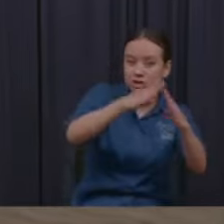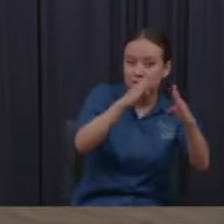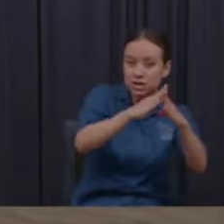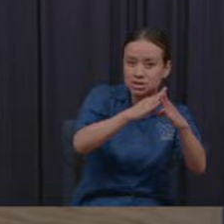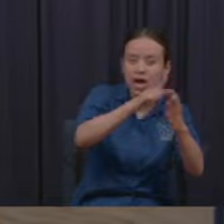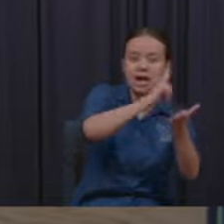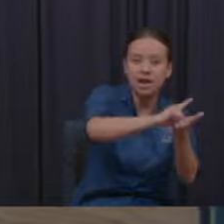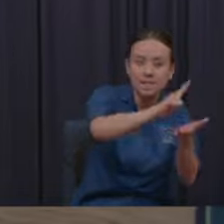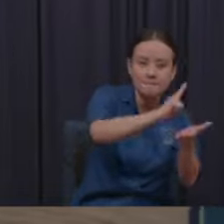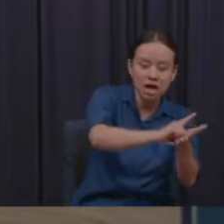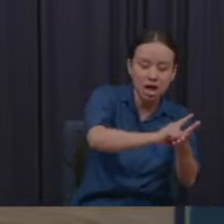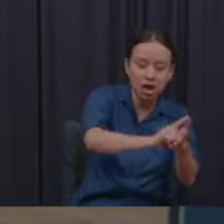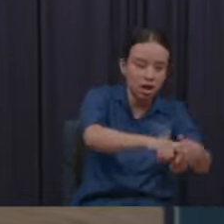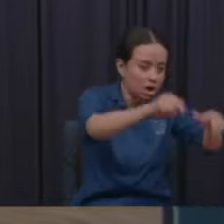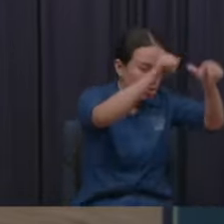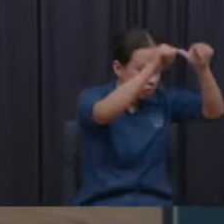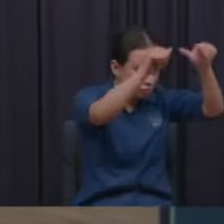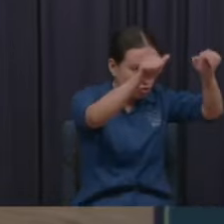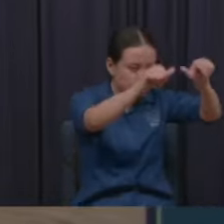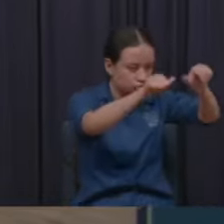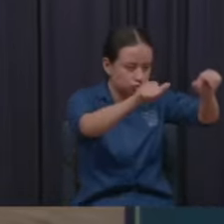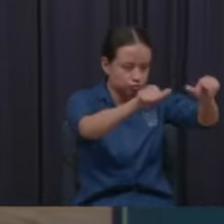Vamos a levantar el colchón.